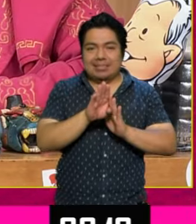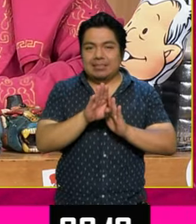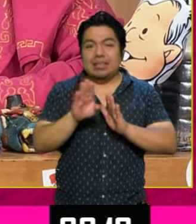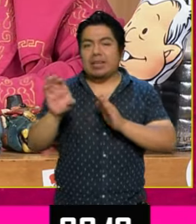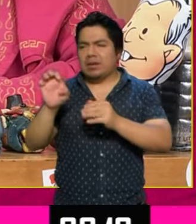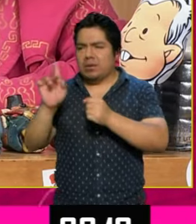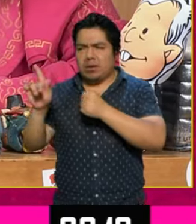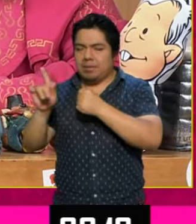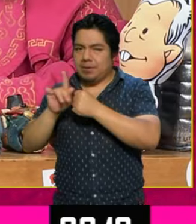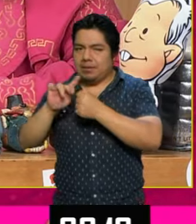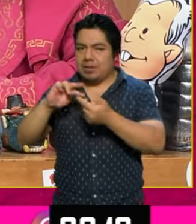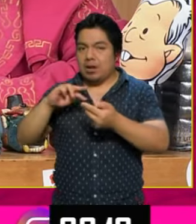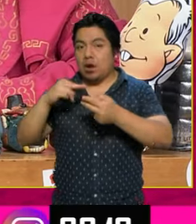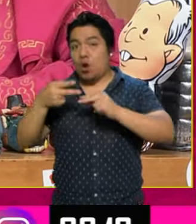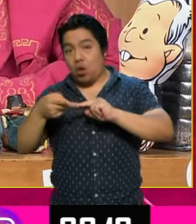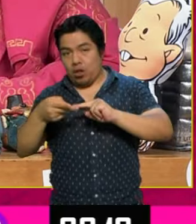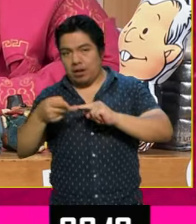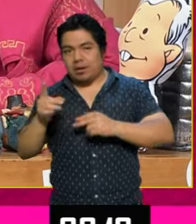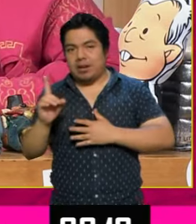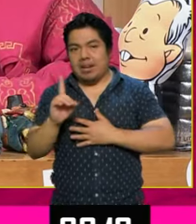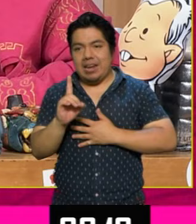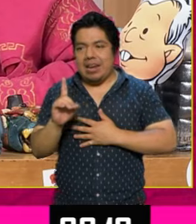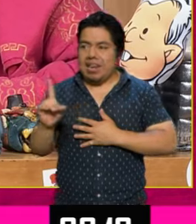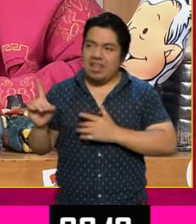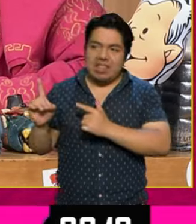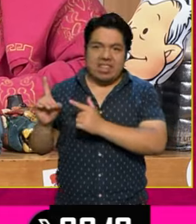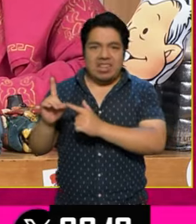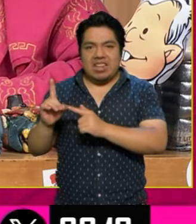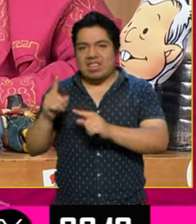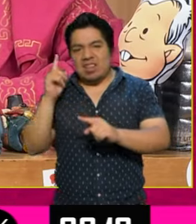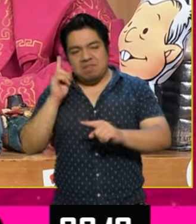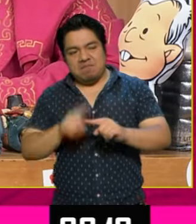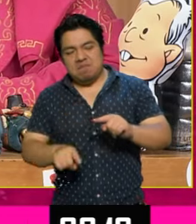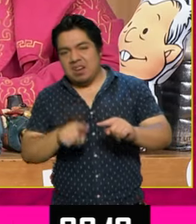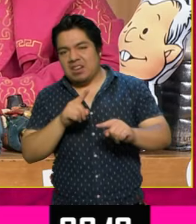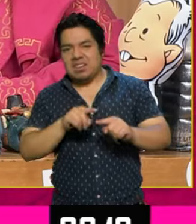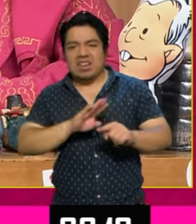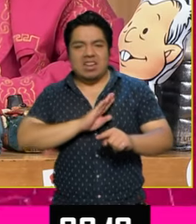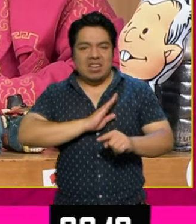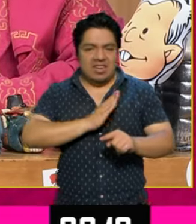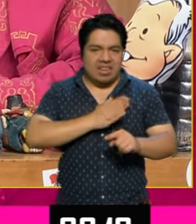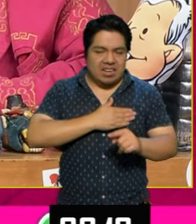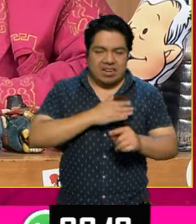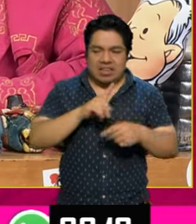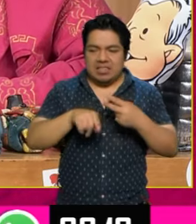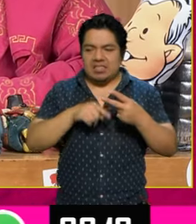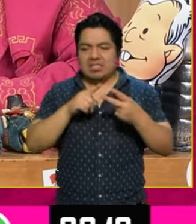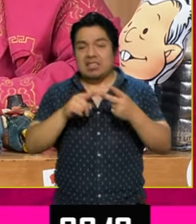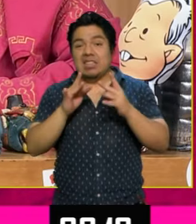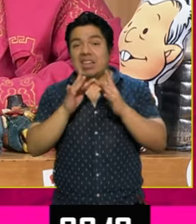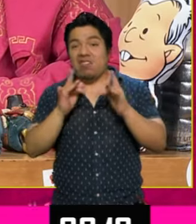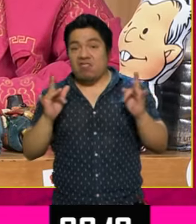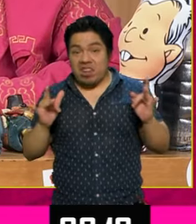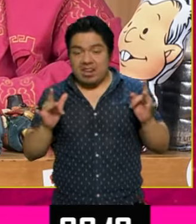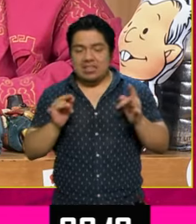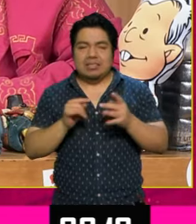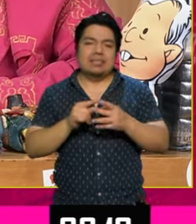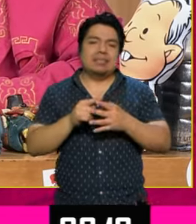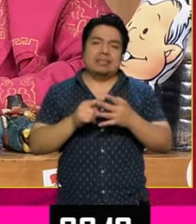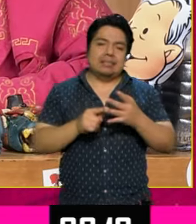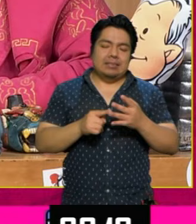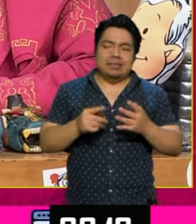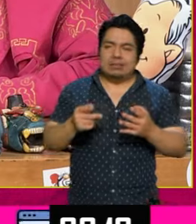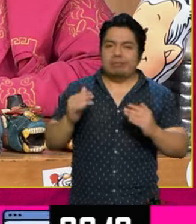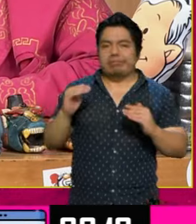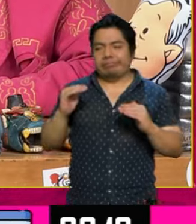al revés, ¿eh? En Europa la derecha está dándoles con todo a todos. En España, Francia, la Pero Marie debe Le Pen. De haber